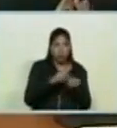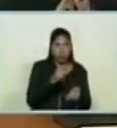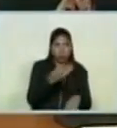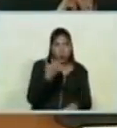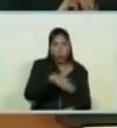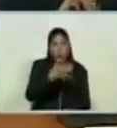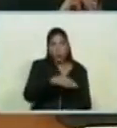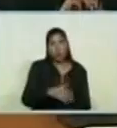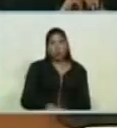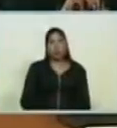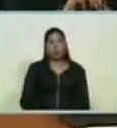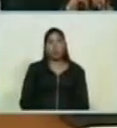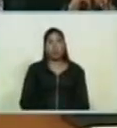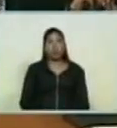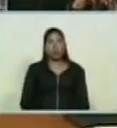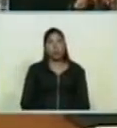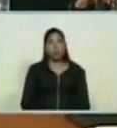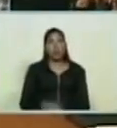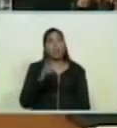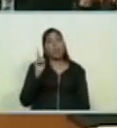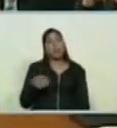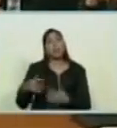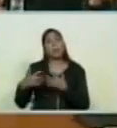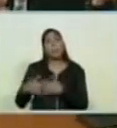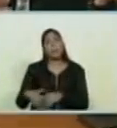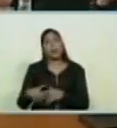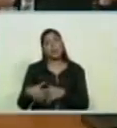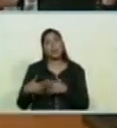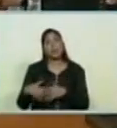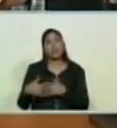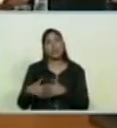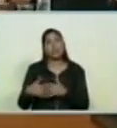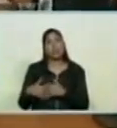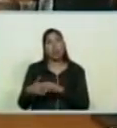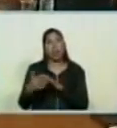empresa de propiedad social indirecta comunal